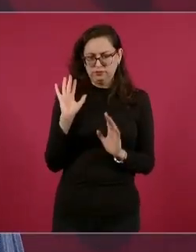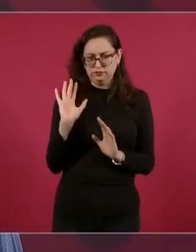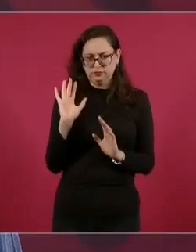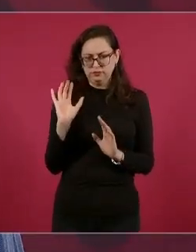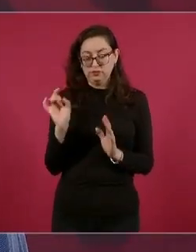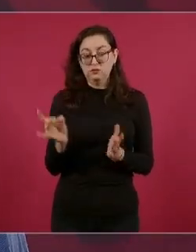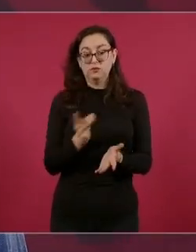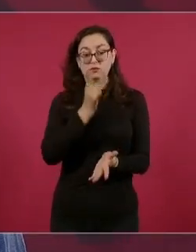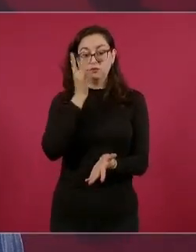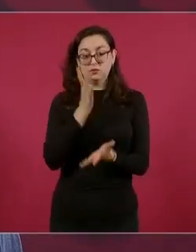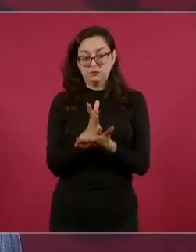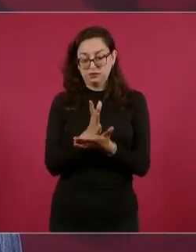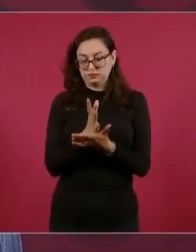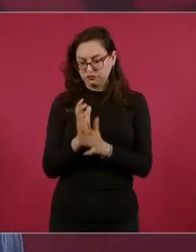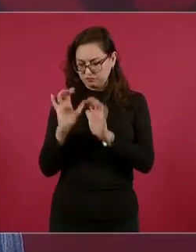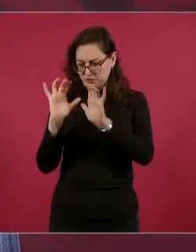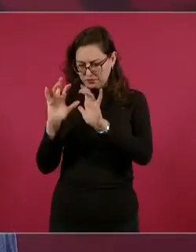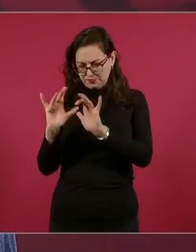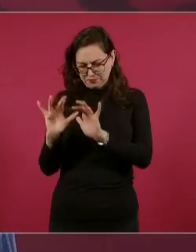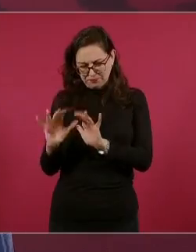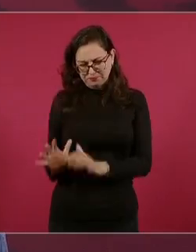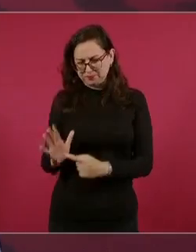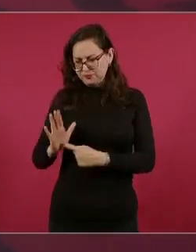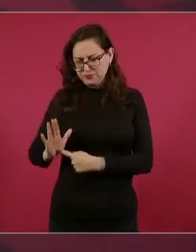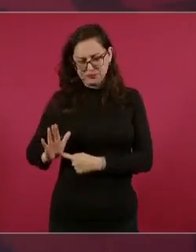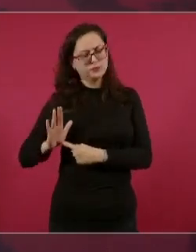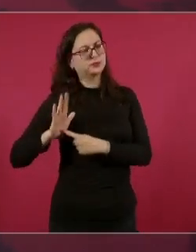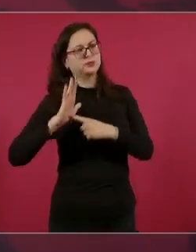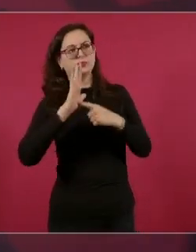Se trata de